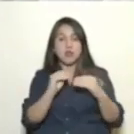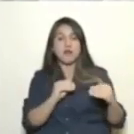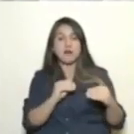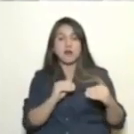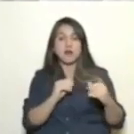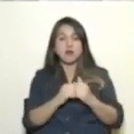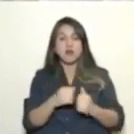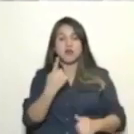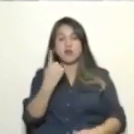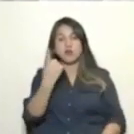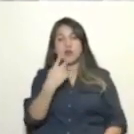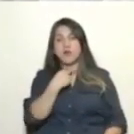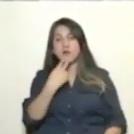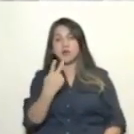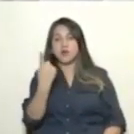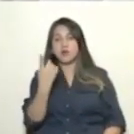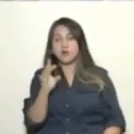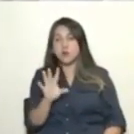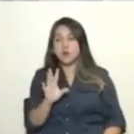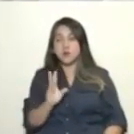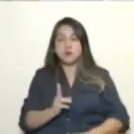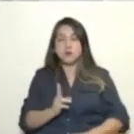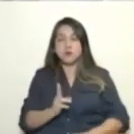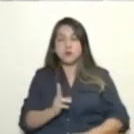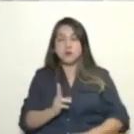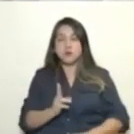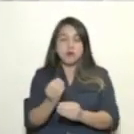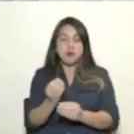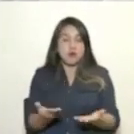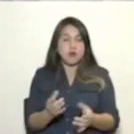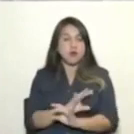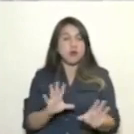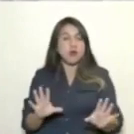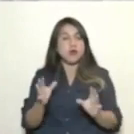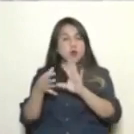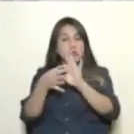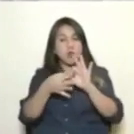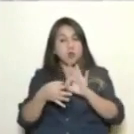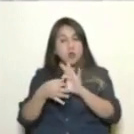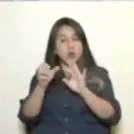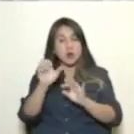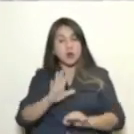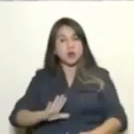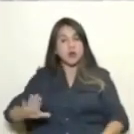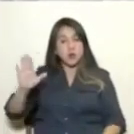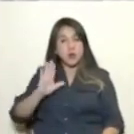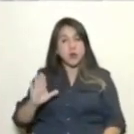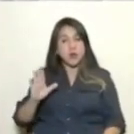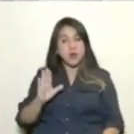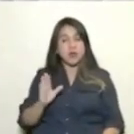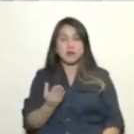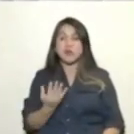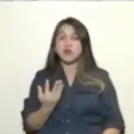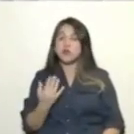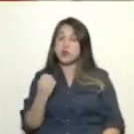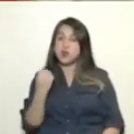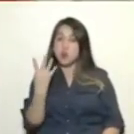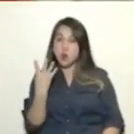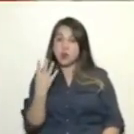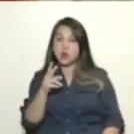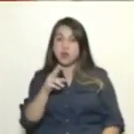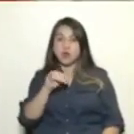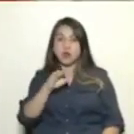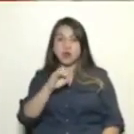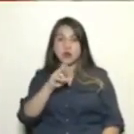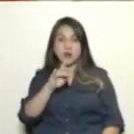voz, porque si hablan con una voz, bueno, claro, Unión Europea, una sola voz, sería el número cuatro. Don Ricardo,